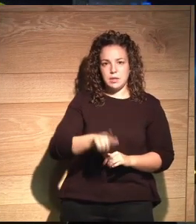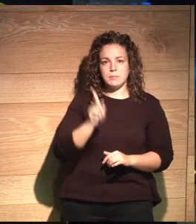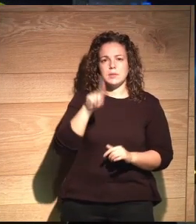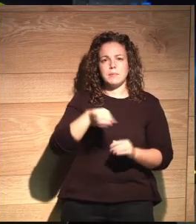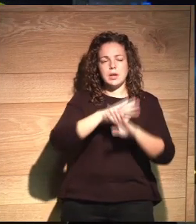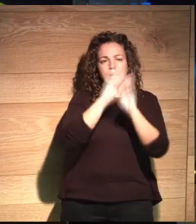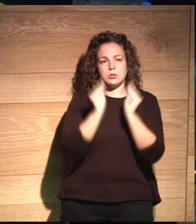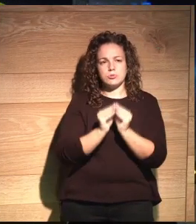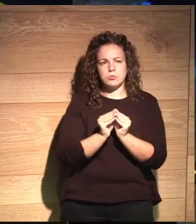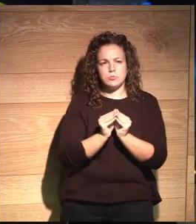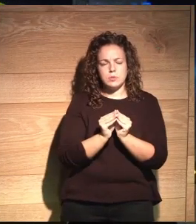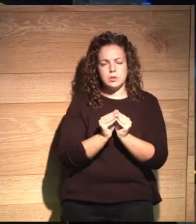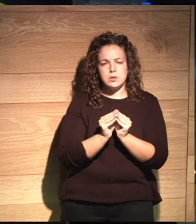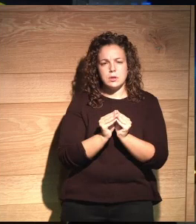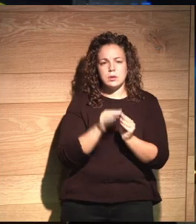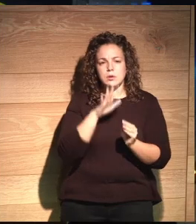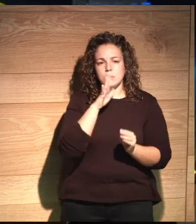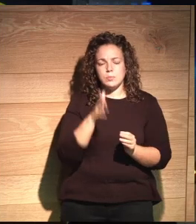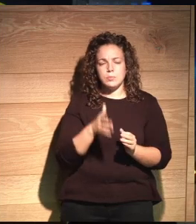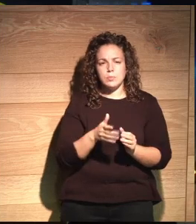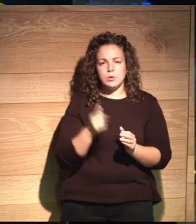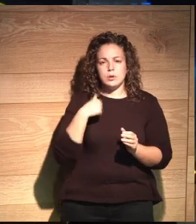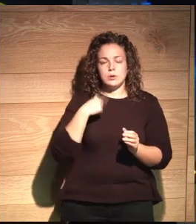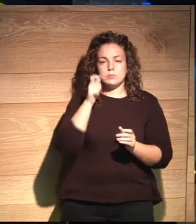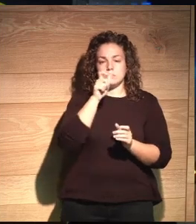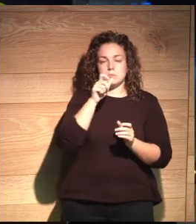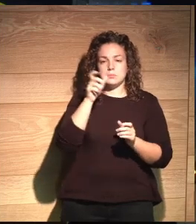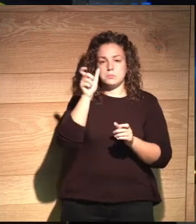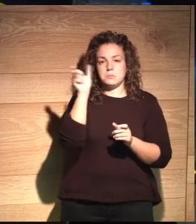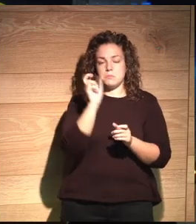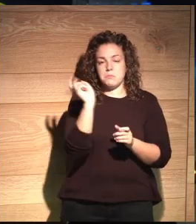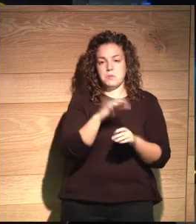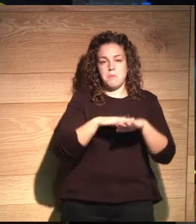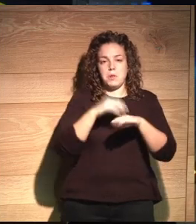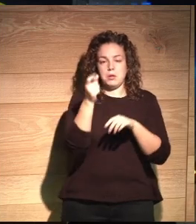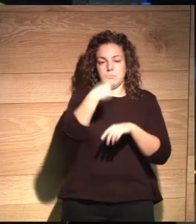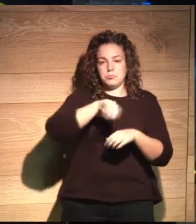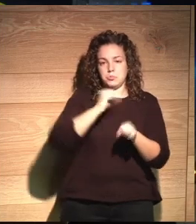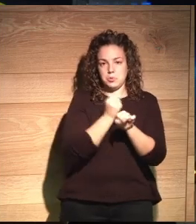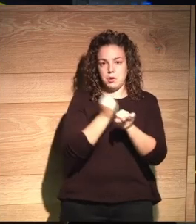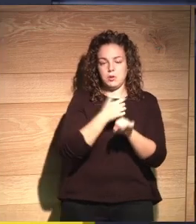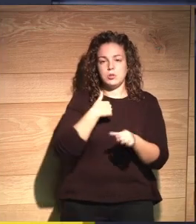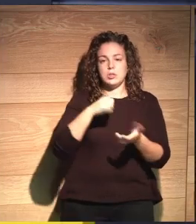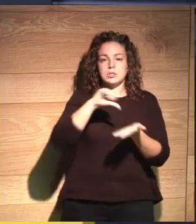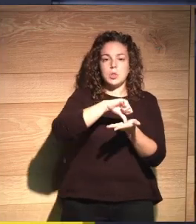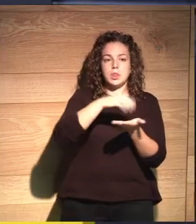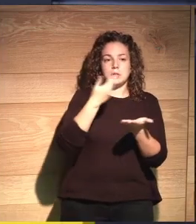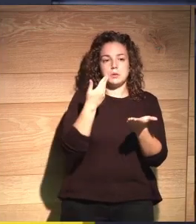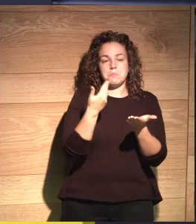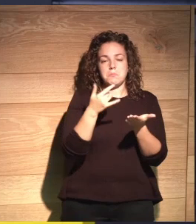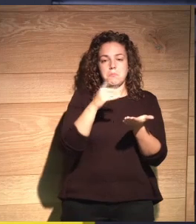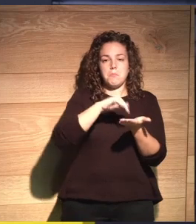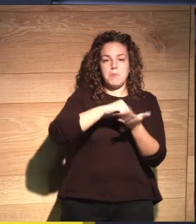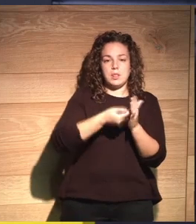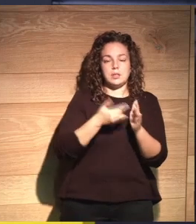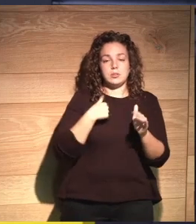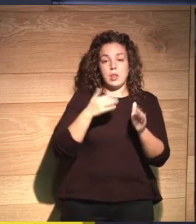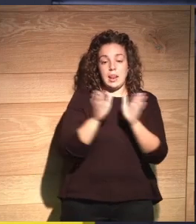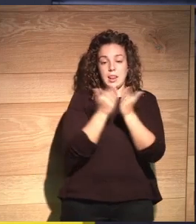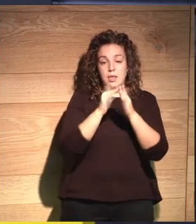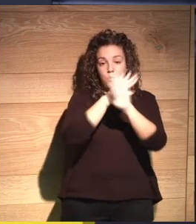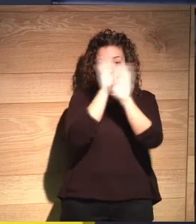algunas de las startups que vienen a trabajar con nosotros entonces más veamos las ciudades es decir este es el título del último libro que estamos